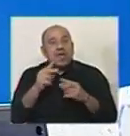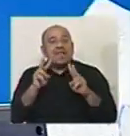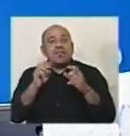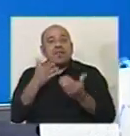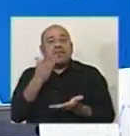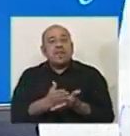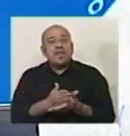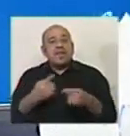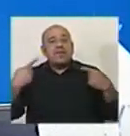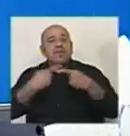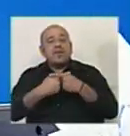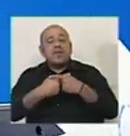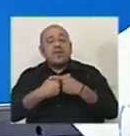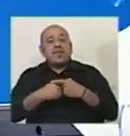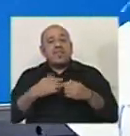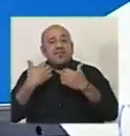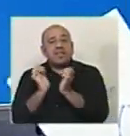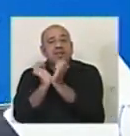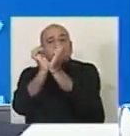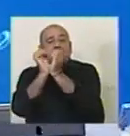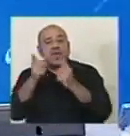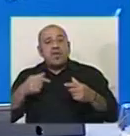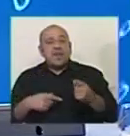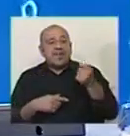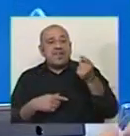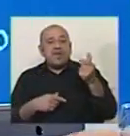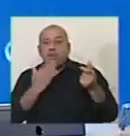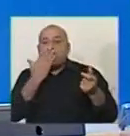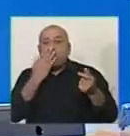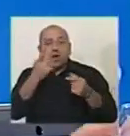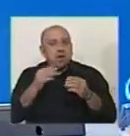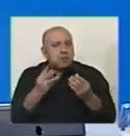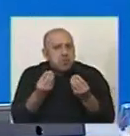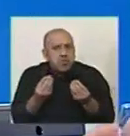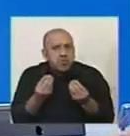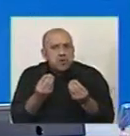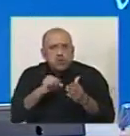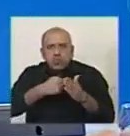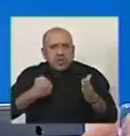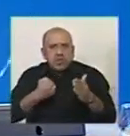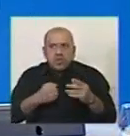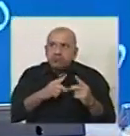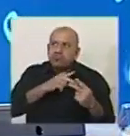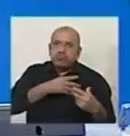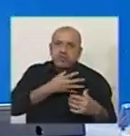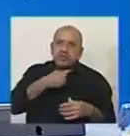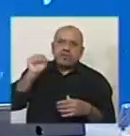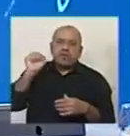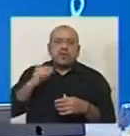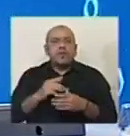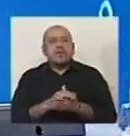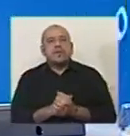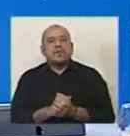de la Libertadores entre River y Boca, y un país que casi explota con un partido de fútbol, y la incertidumbre que generaba después de eso la llegada de los líderes del